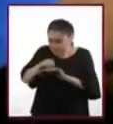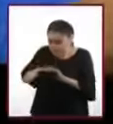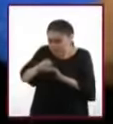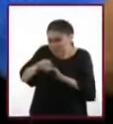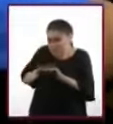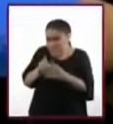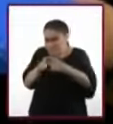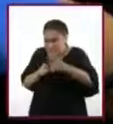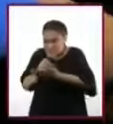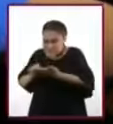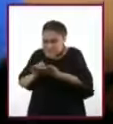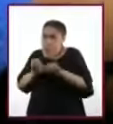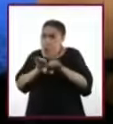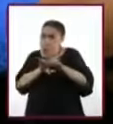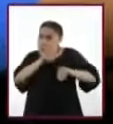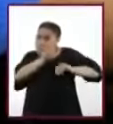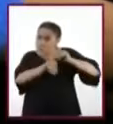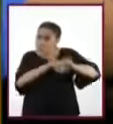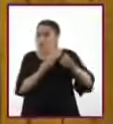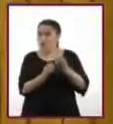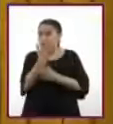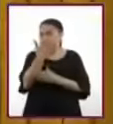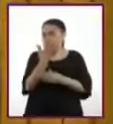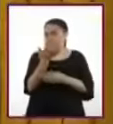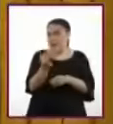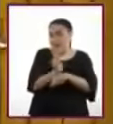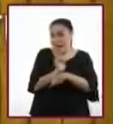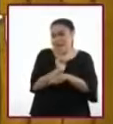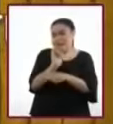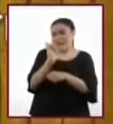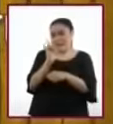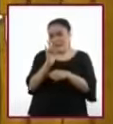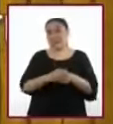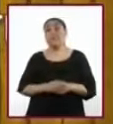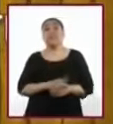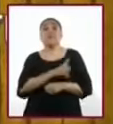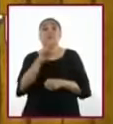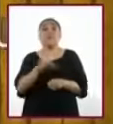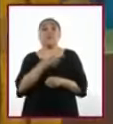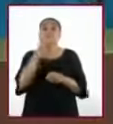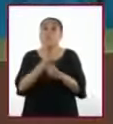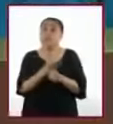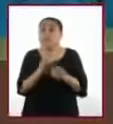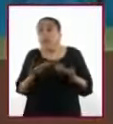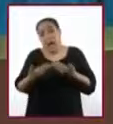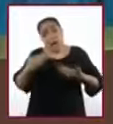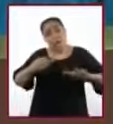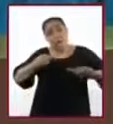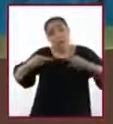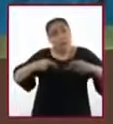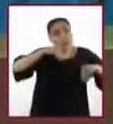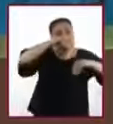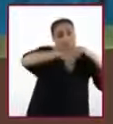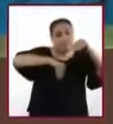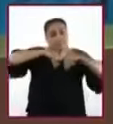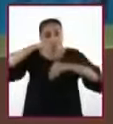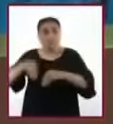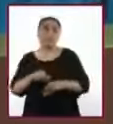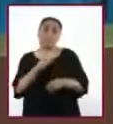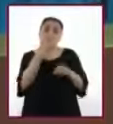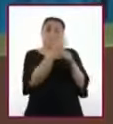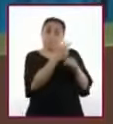que realizaron del personaje. El tercer paso es la preparación del espacio de la presentación, con la